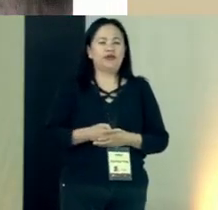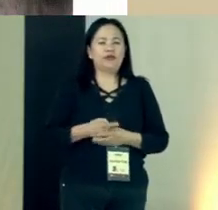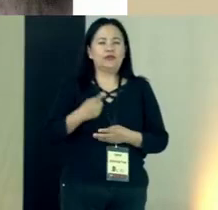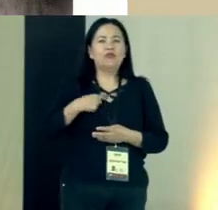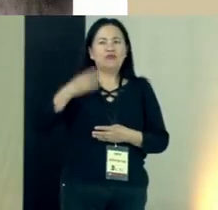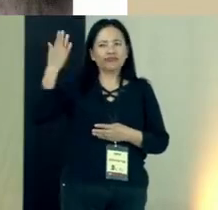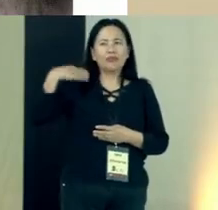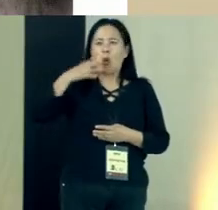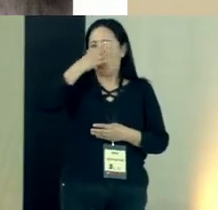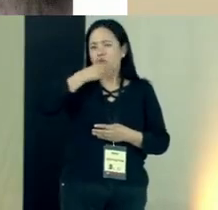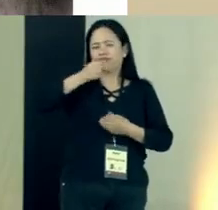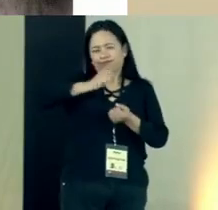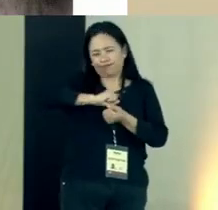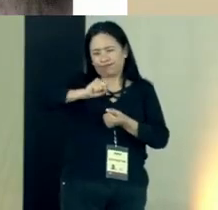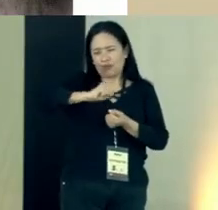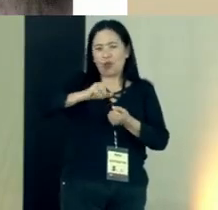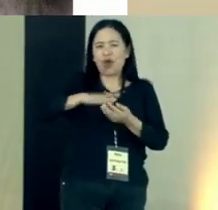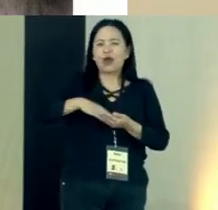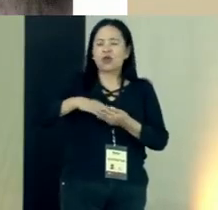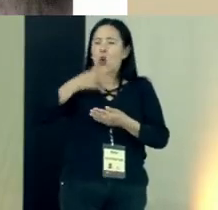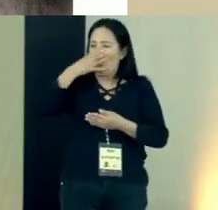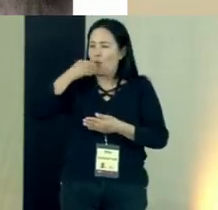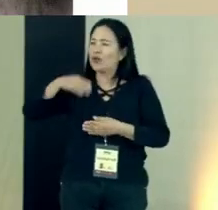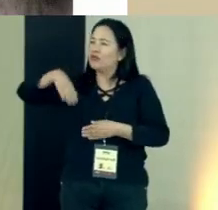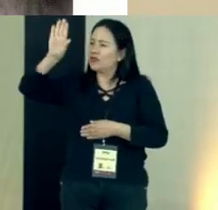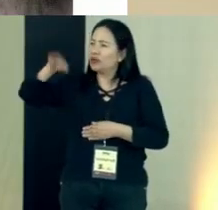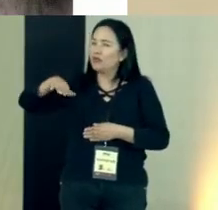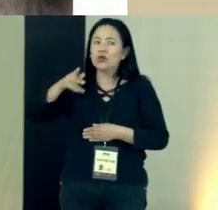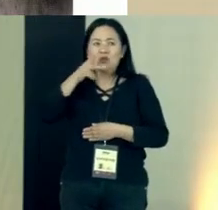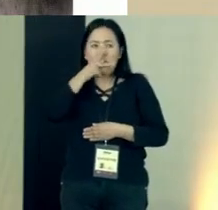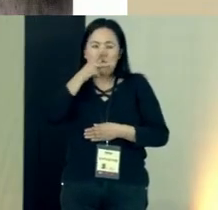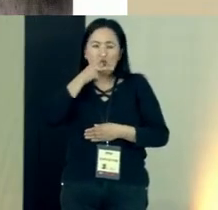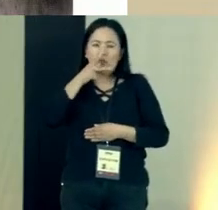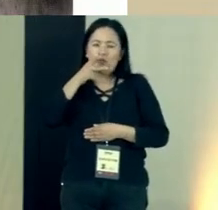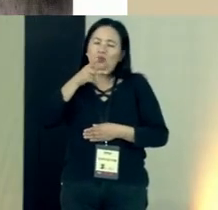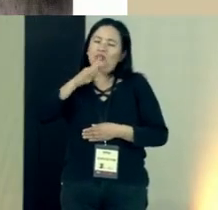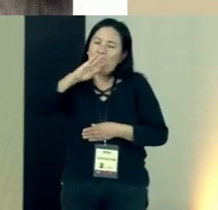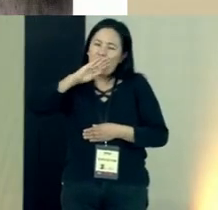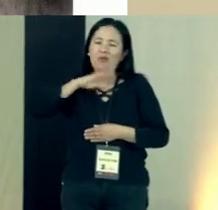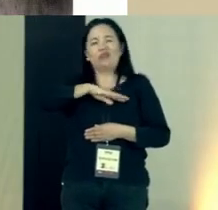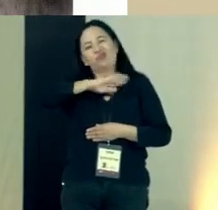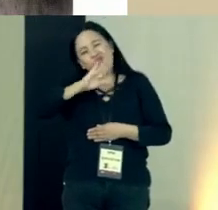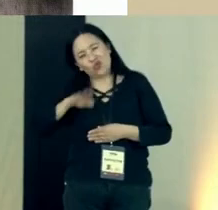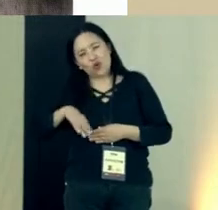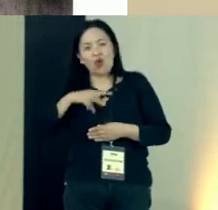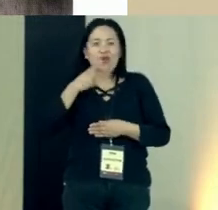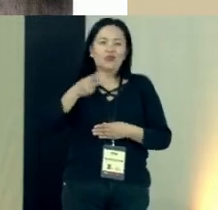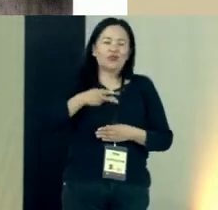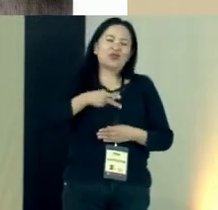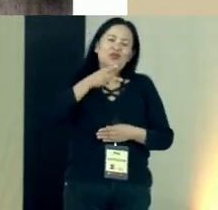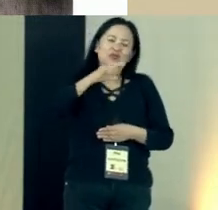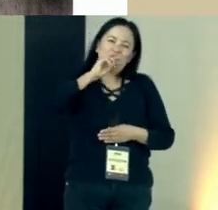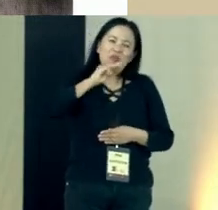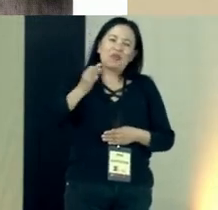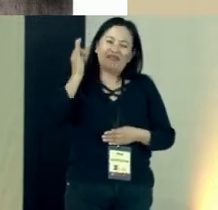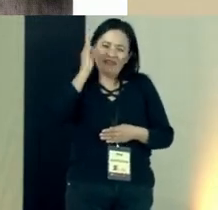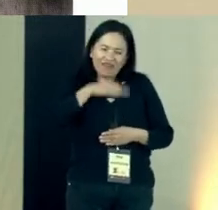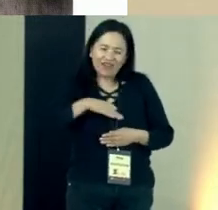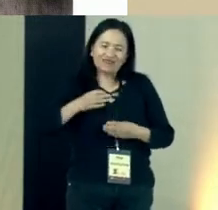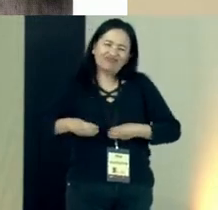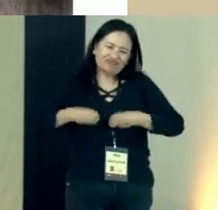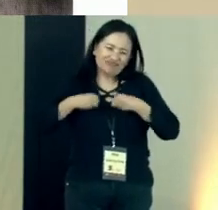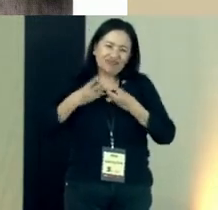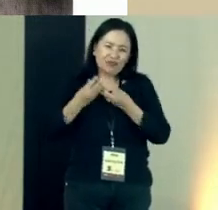fue hijo de una lavandera y de un pintor de brocha gorda, ¿no? Su madre murió muy pronto y él vivía con su madrastra.